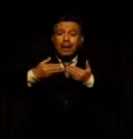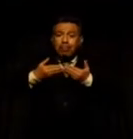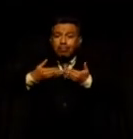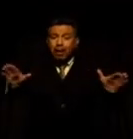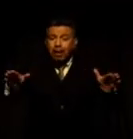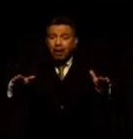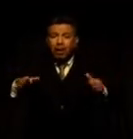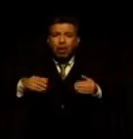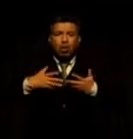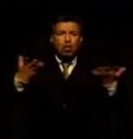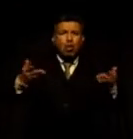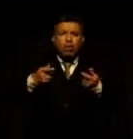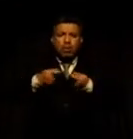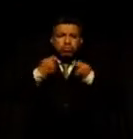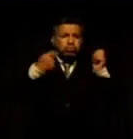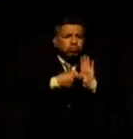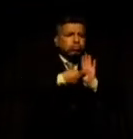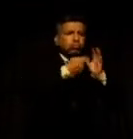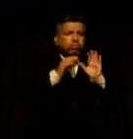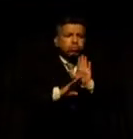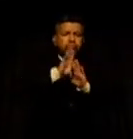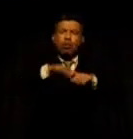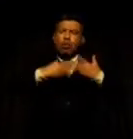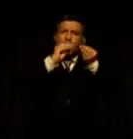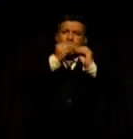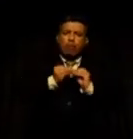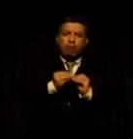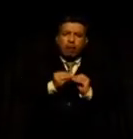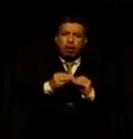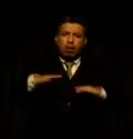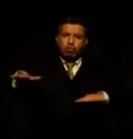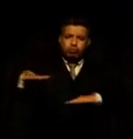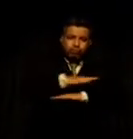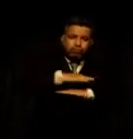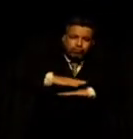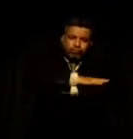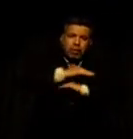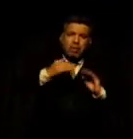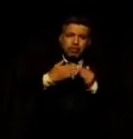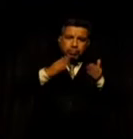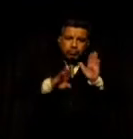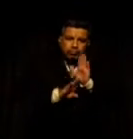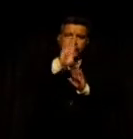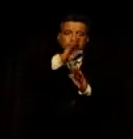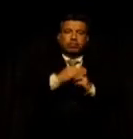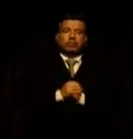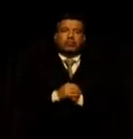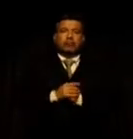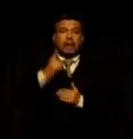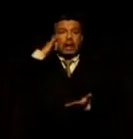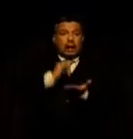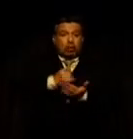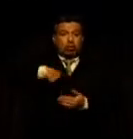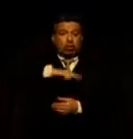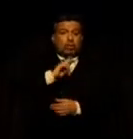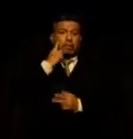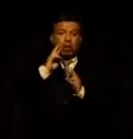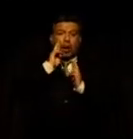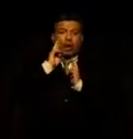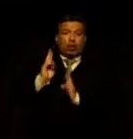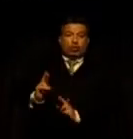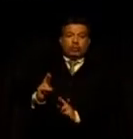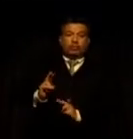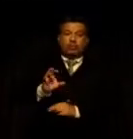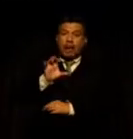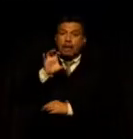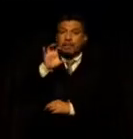plataforma para expandir para exponer expandirse para crecer para nacer y yo creo que nosotros debemos reconocer primero que el país